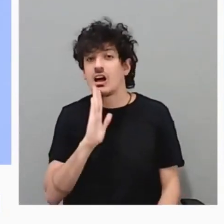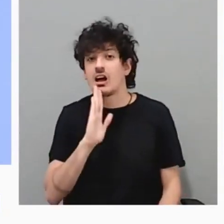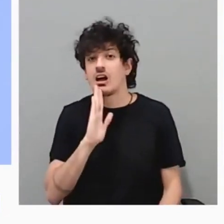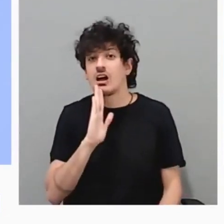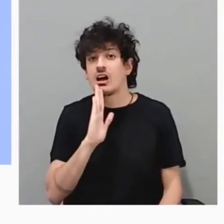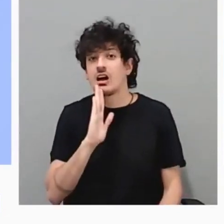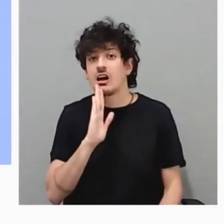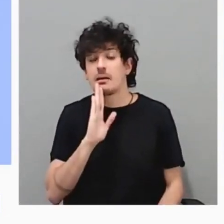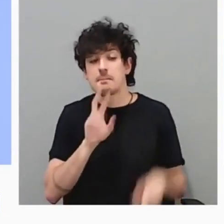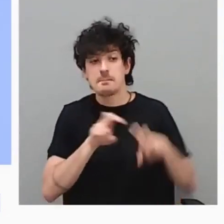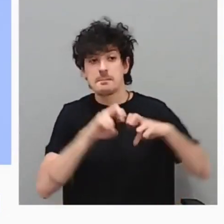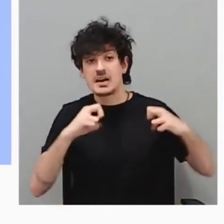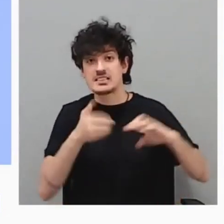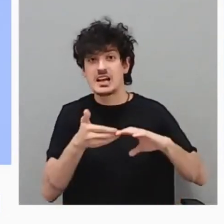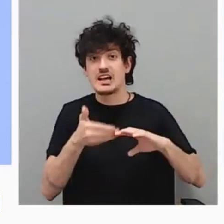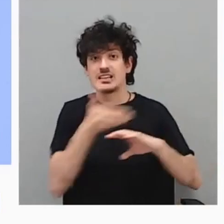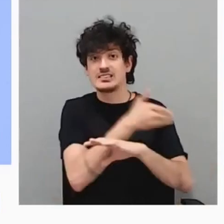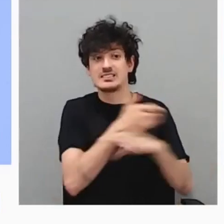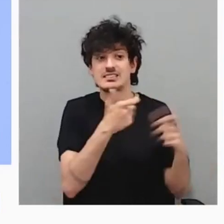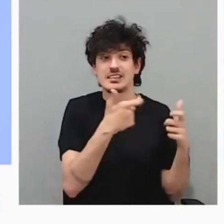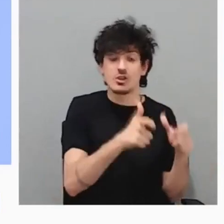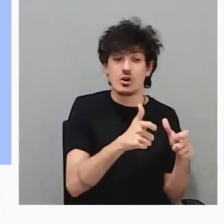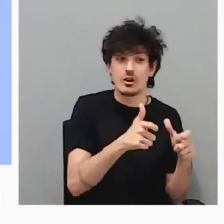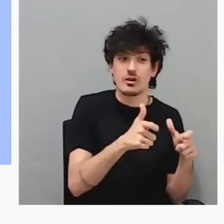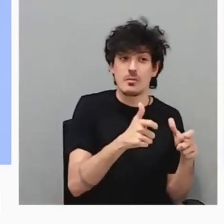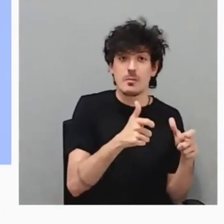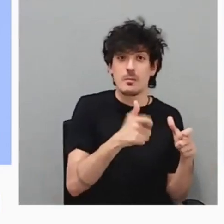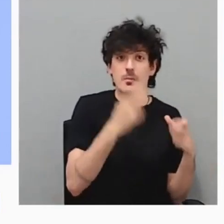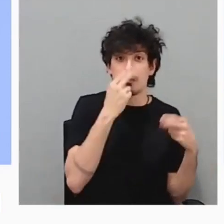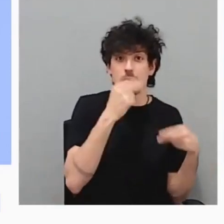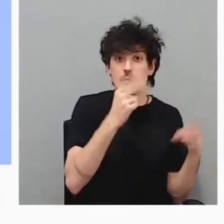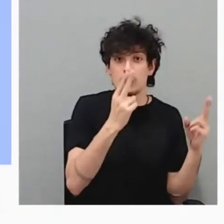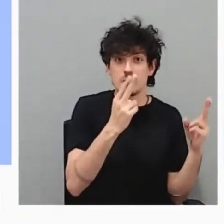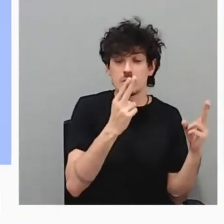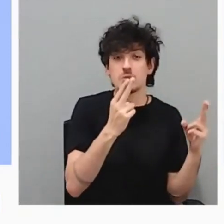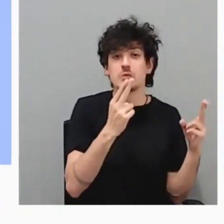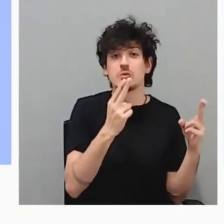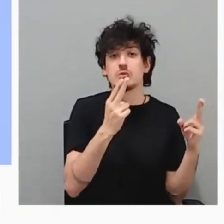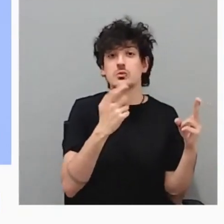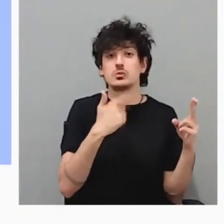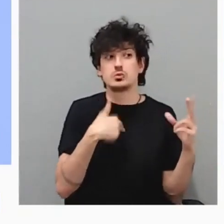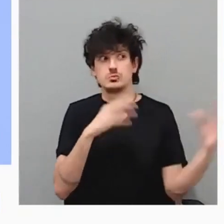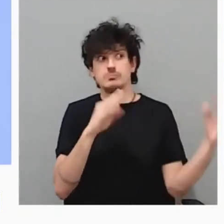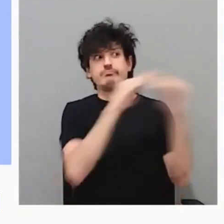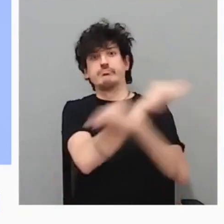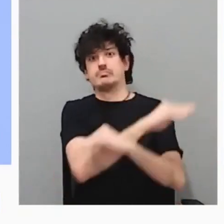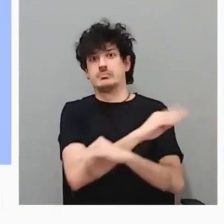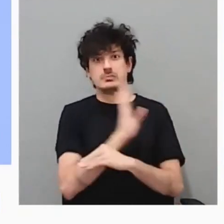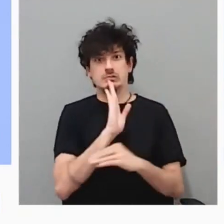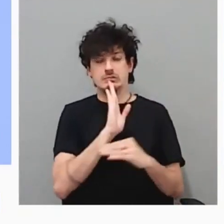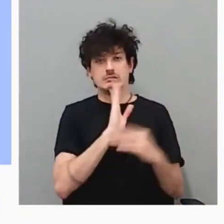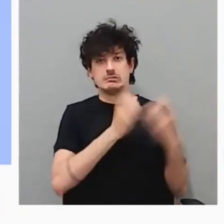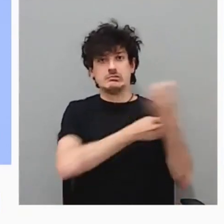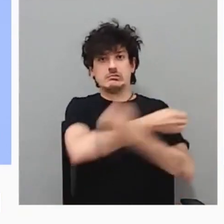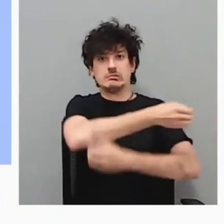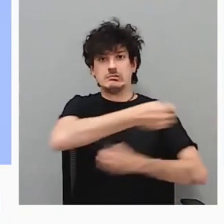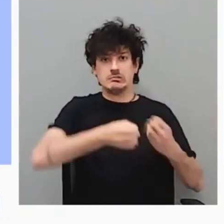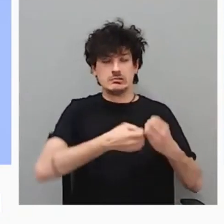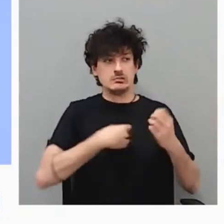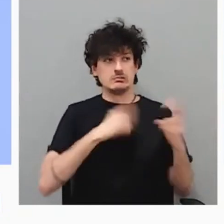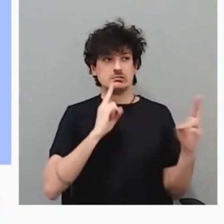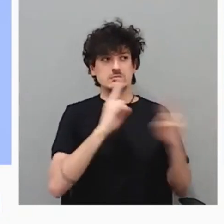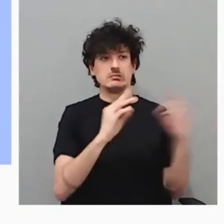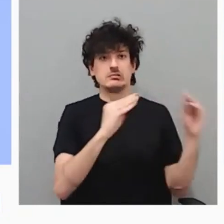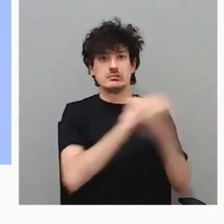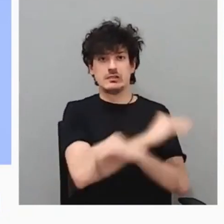en la mesa anterior del sector público, ¿no?, sobre innovación social, y yo tenía una respuesta diferente. Pero me gustaría saber también vuestra opinión